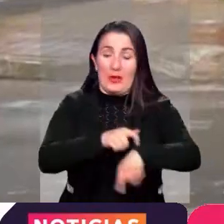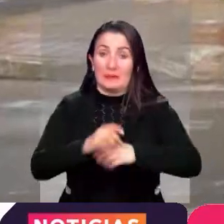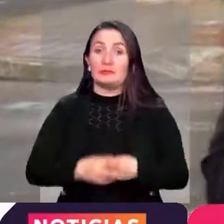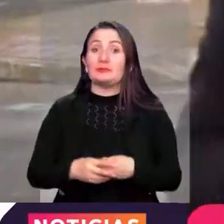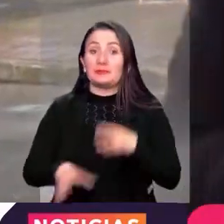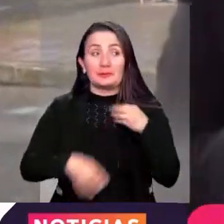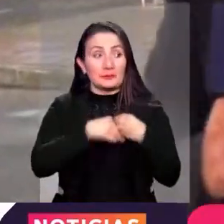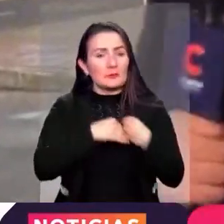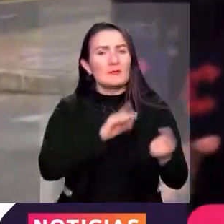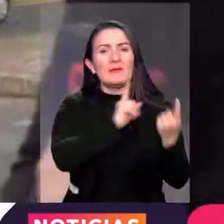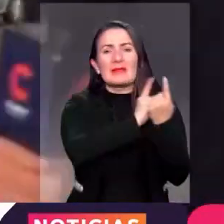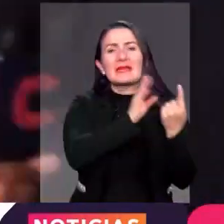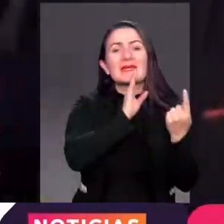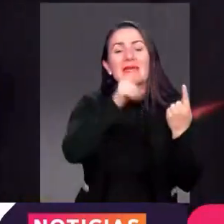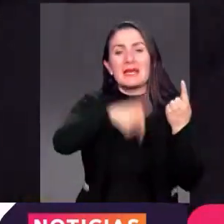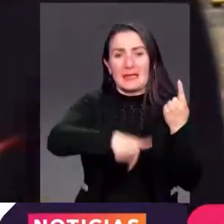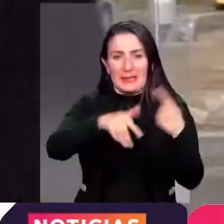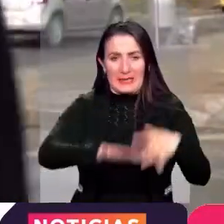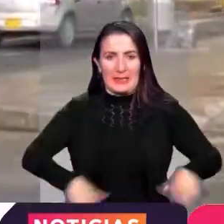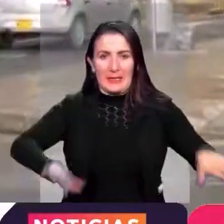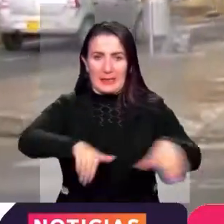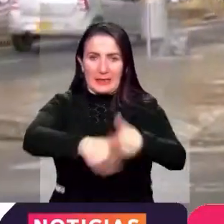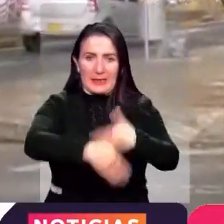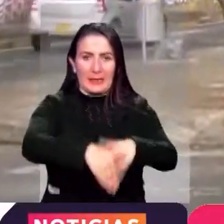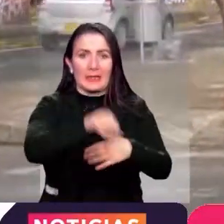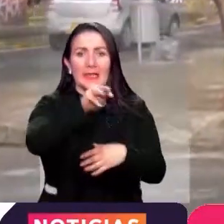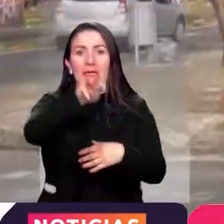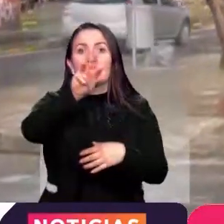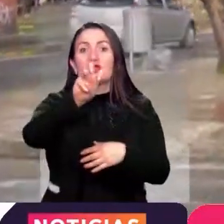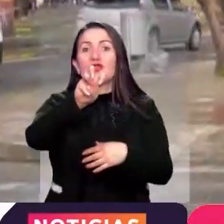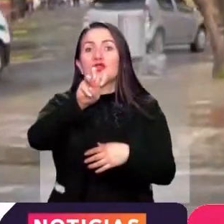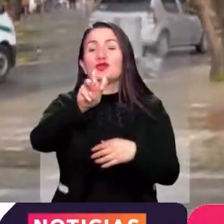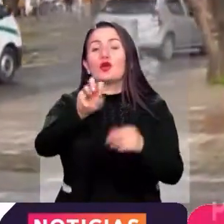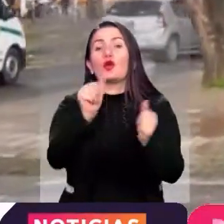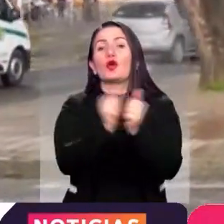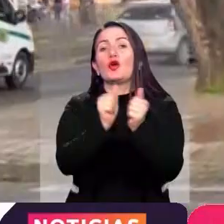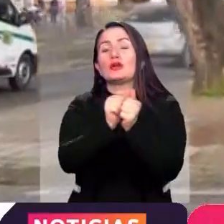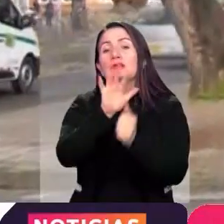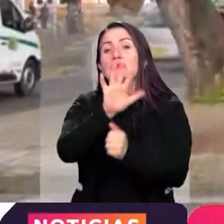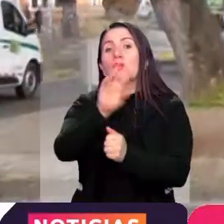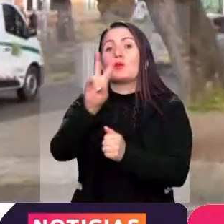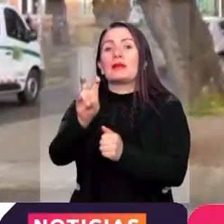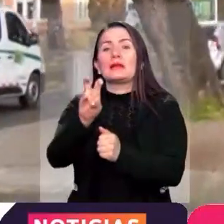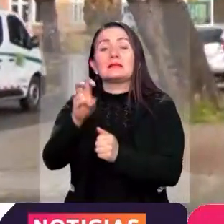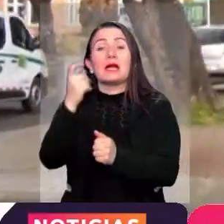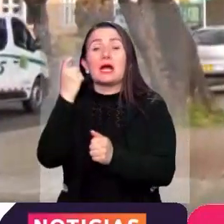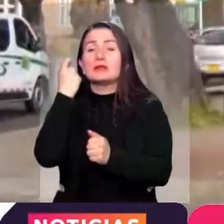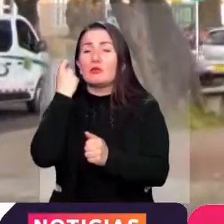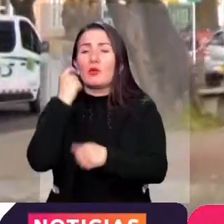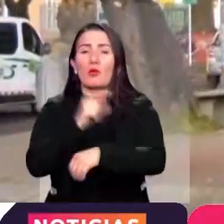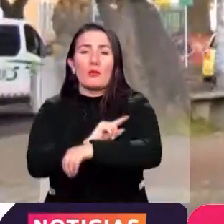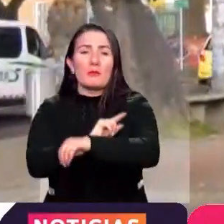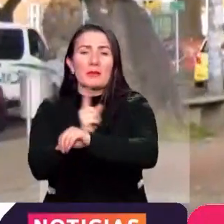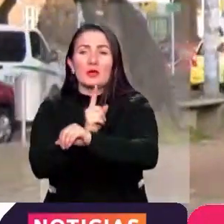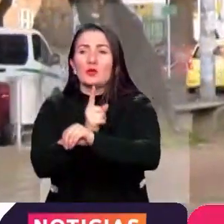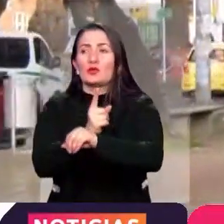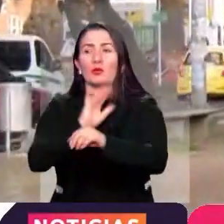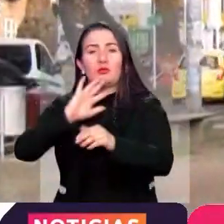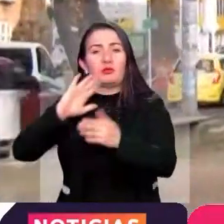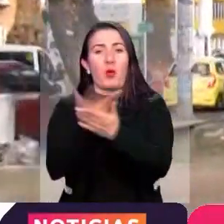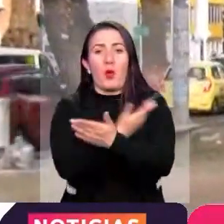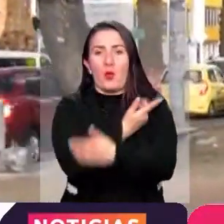Pero también nos encontramos aquí en la carrera 18 con calle 57, porque hace pocos minutos fue demolida